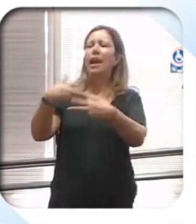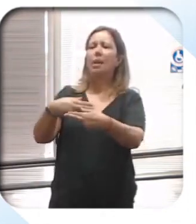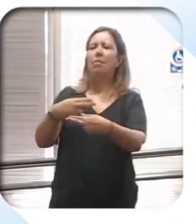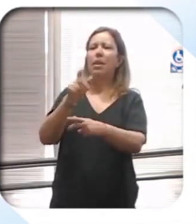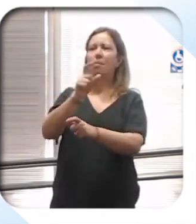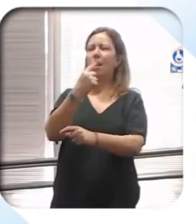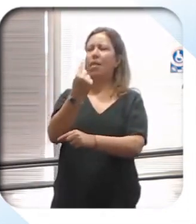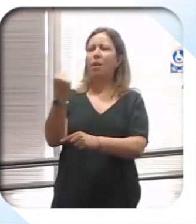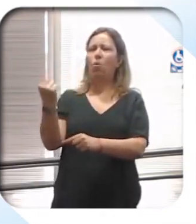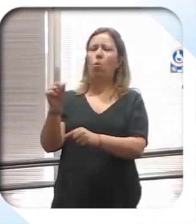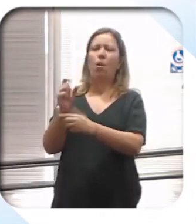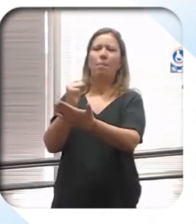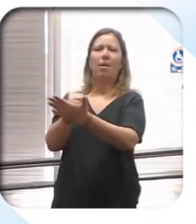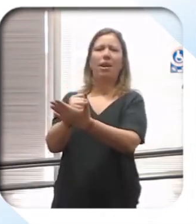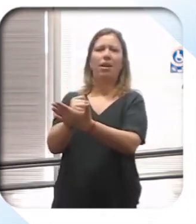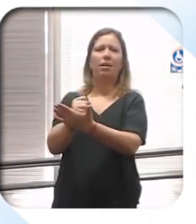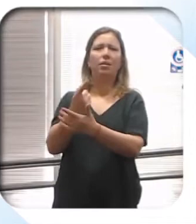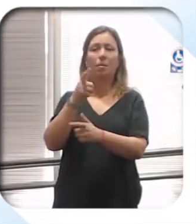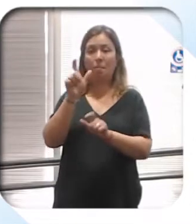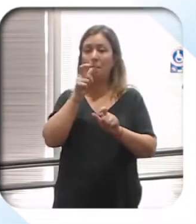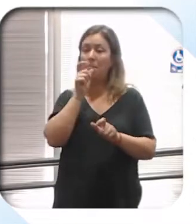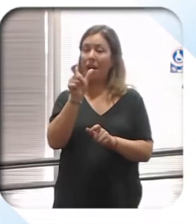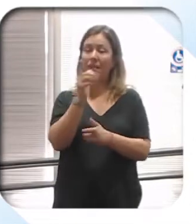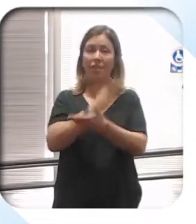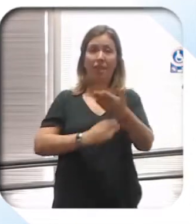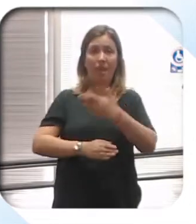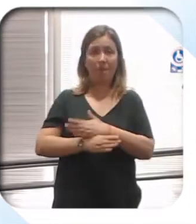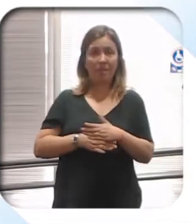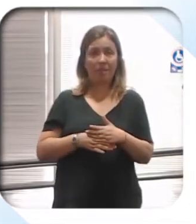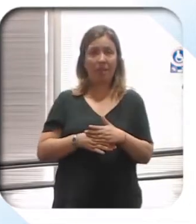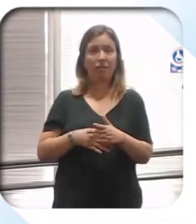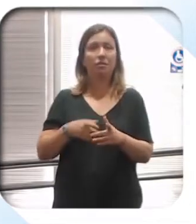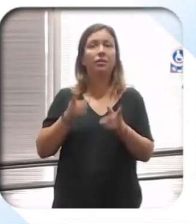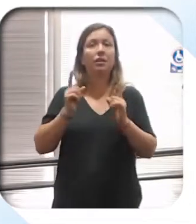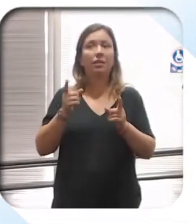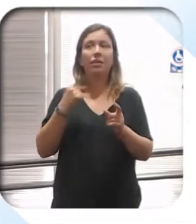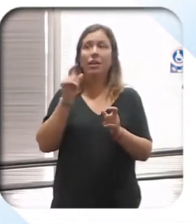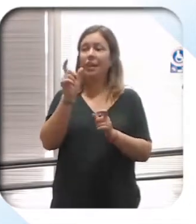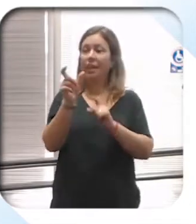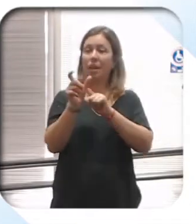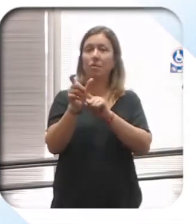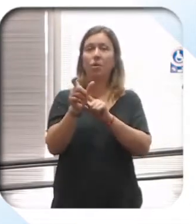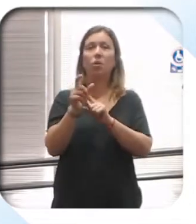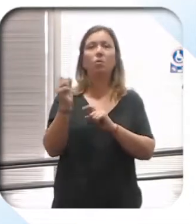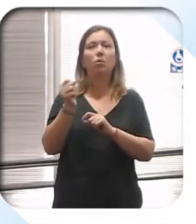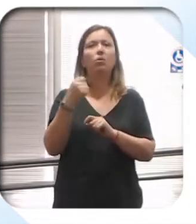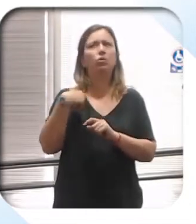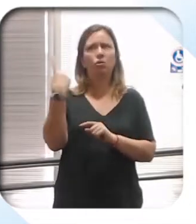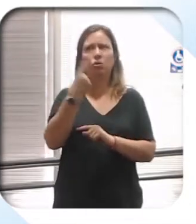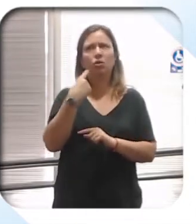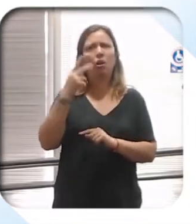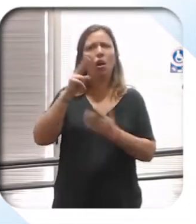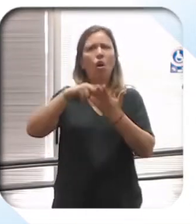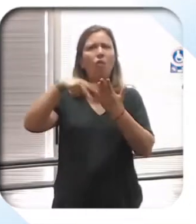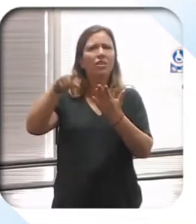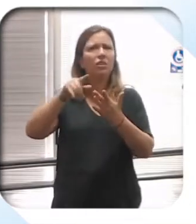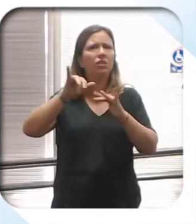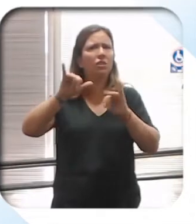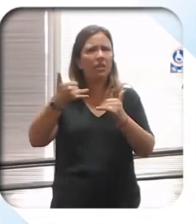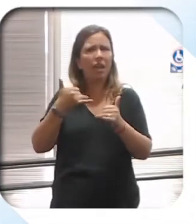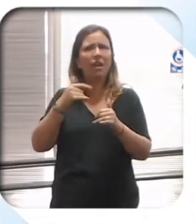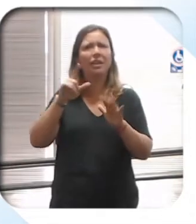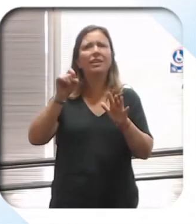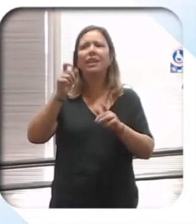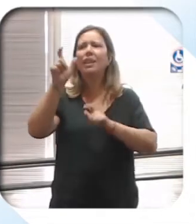Exactamente. La palabra discapacitado es muy llorativa en esa terminología. Estoy dando una convención que es que no necesitamos